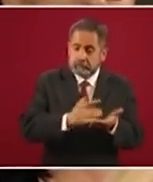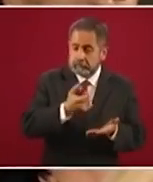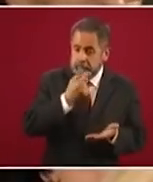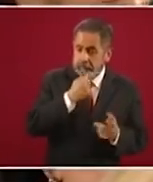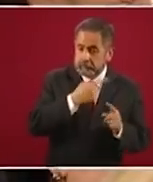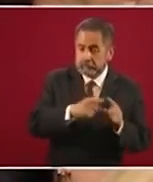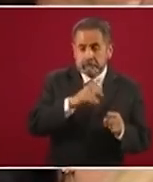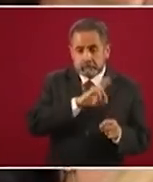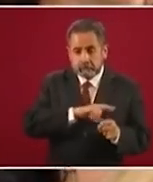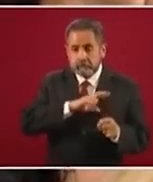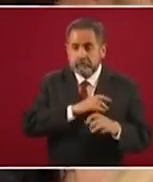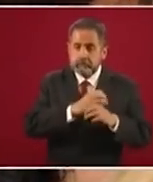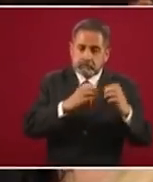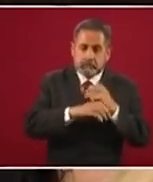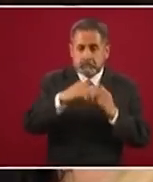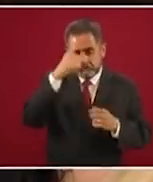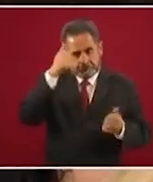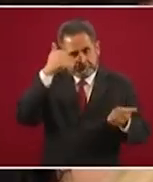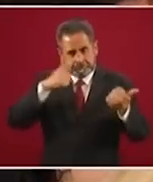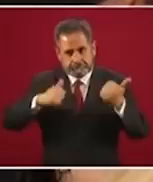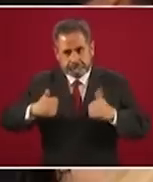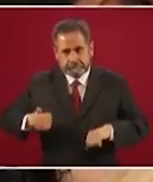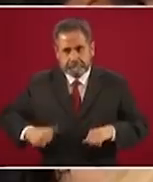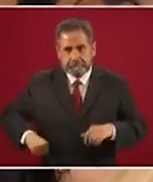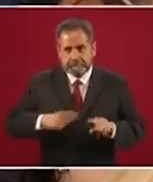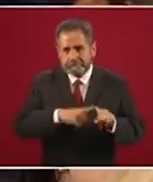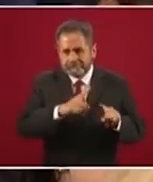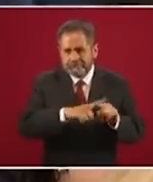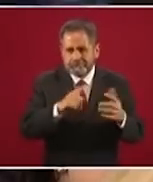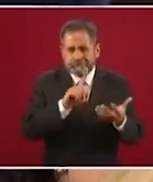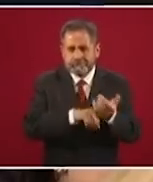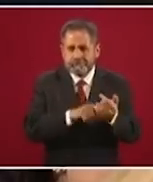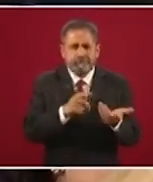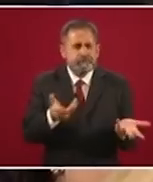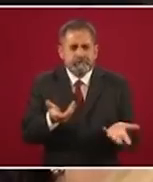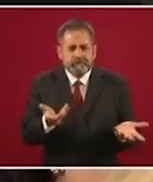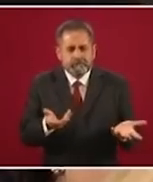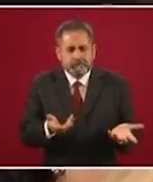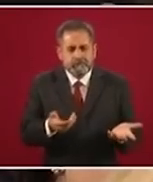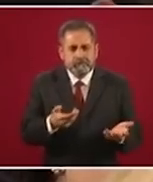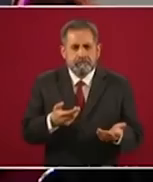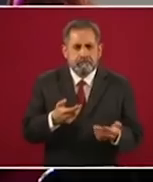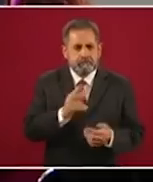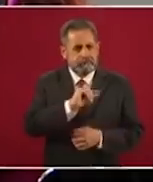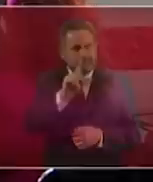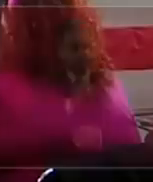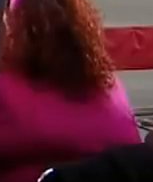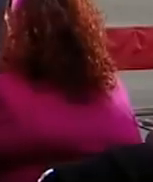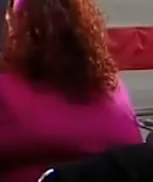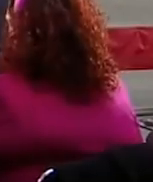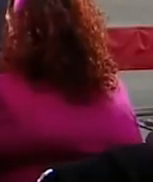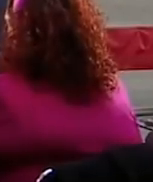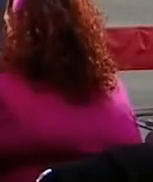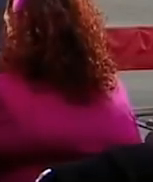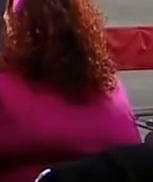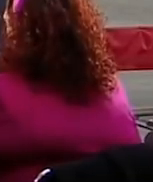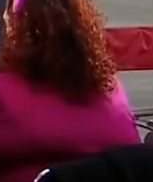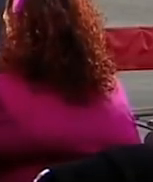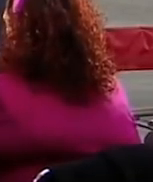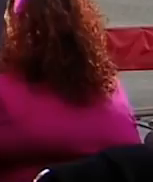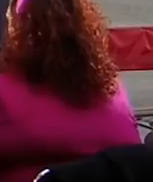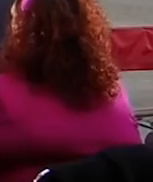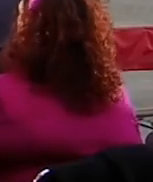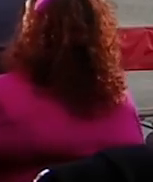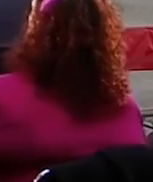la renta de equipos de cirugía que se da en los institutos y hospitales de alta especialidad. Y quisiera yo preguntarle